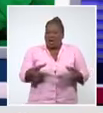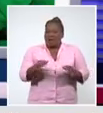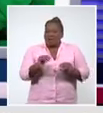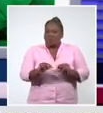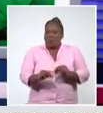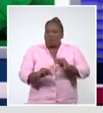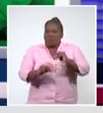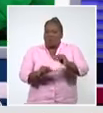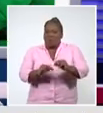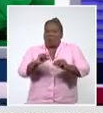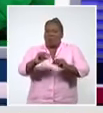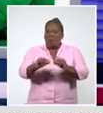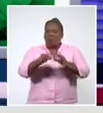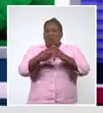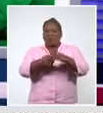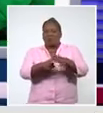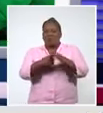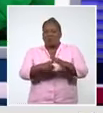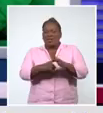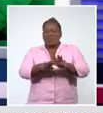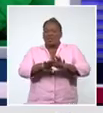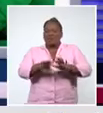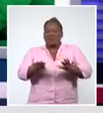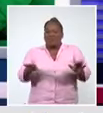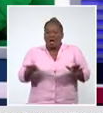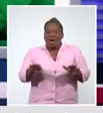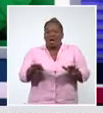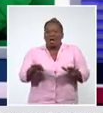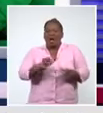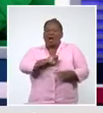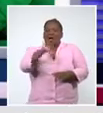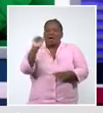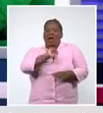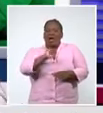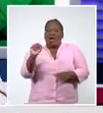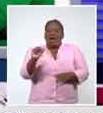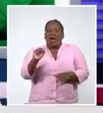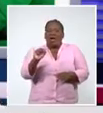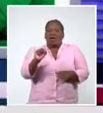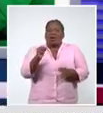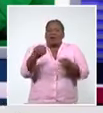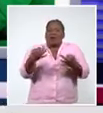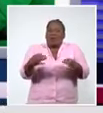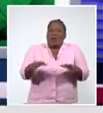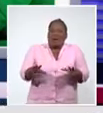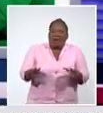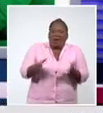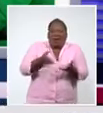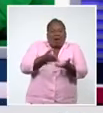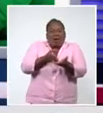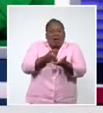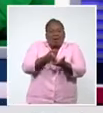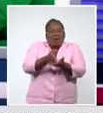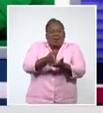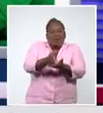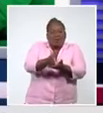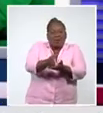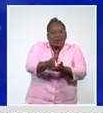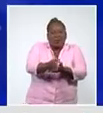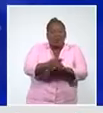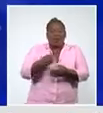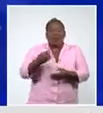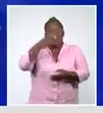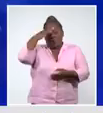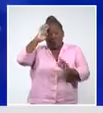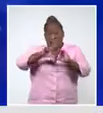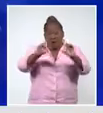lo que siempre fue el mundo desde el punto de vista del desarrollo. Y nosotros, pues todavía mucho más.